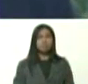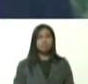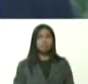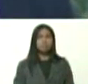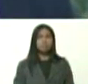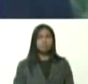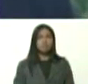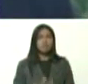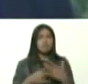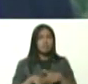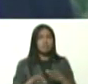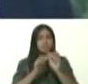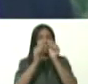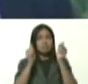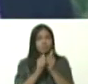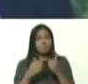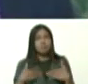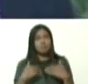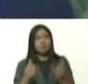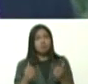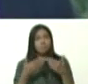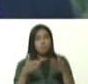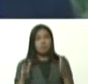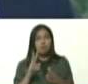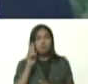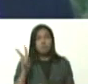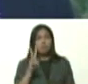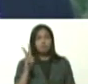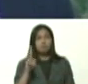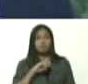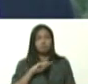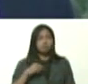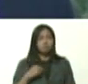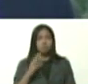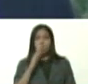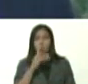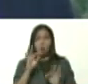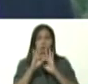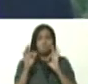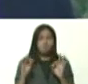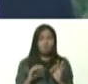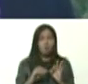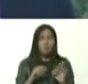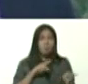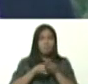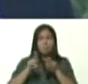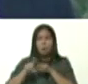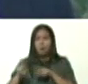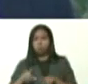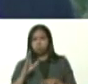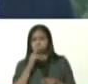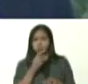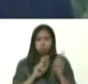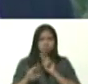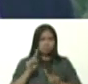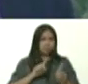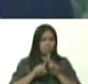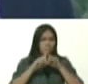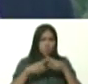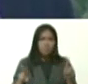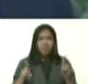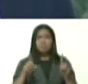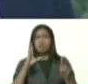A través del sistema de salud pública de Venezuela, sin ningún tipo de discriminación, al